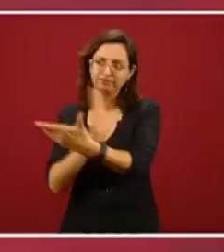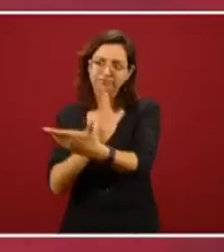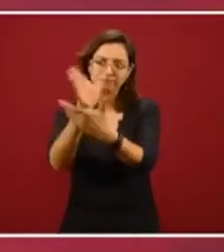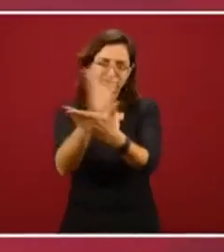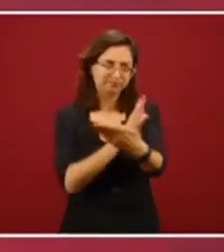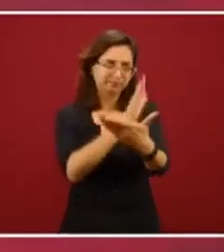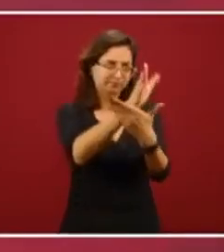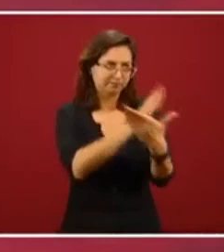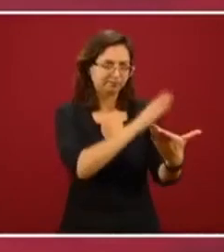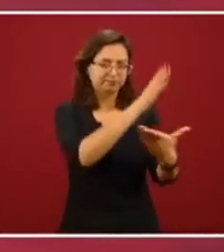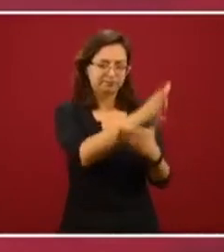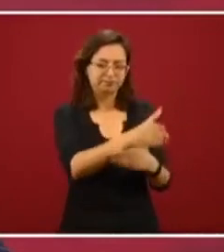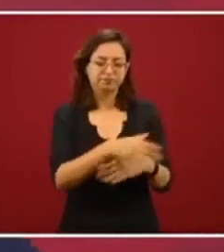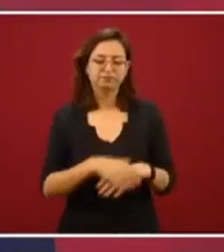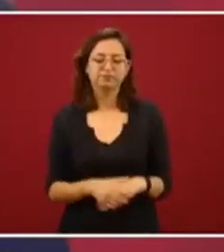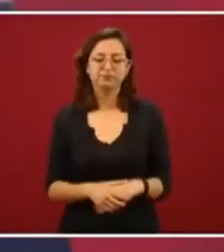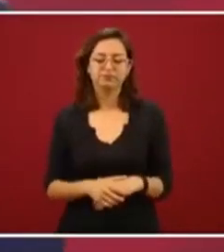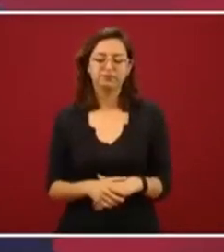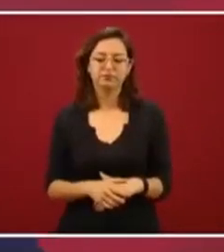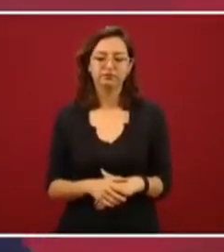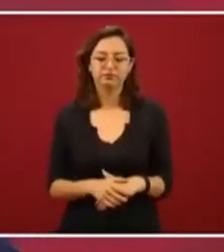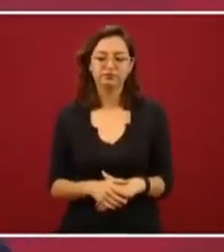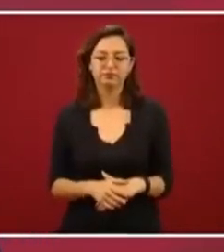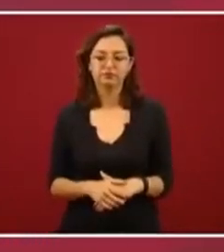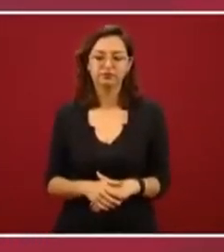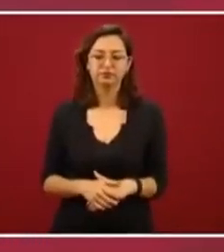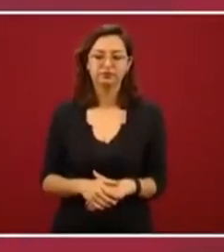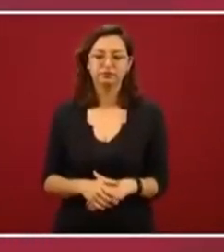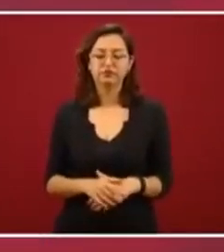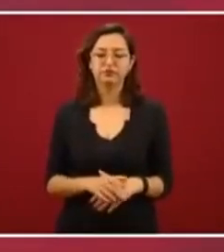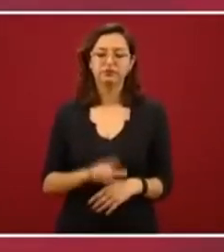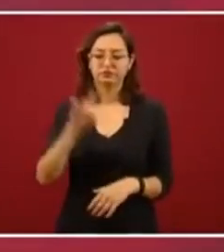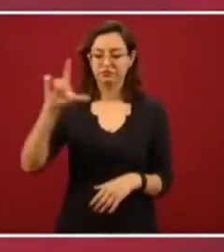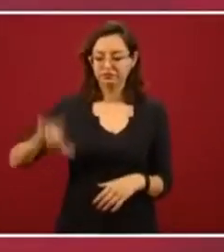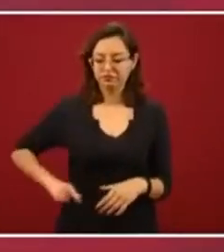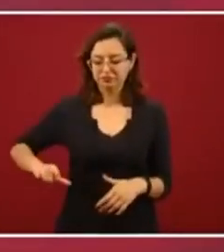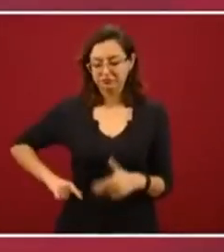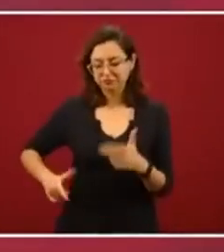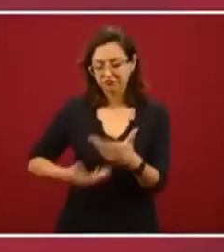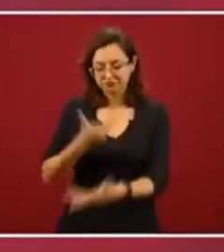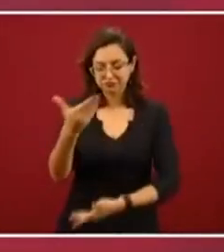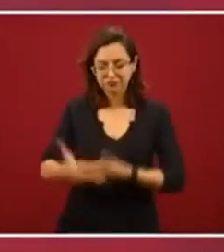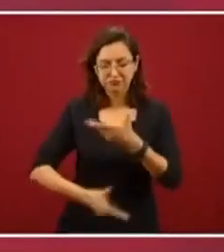Nos están ayudando los servidores de la nación